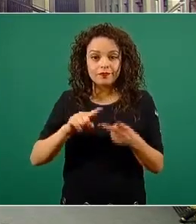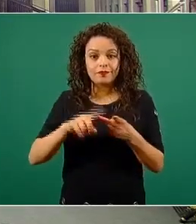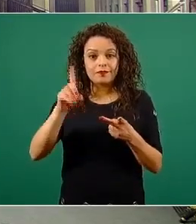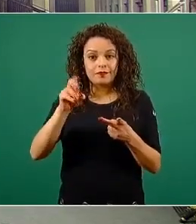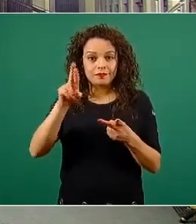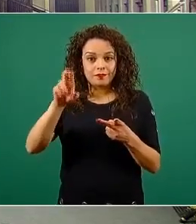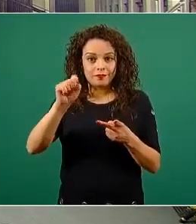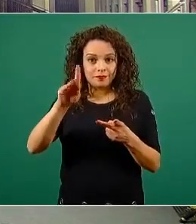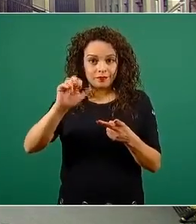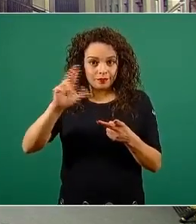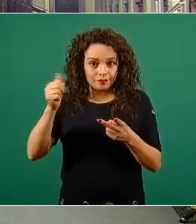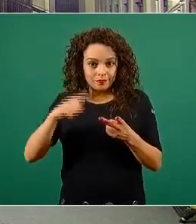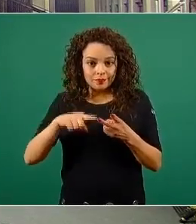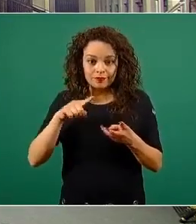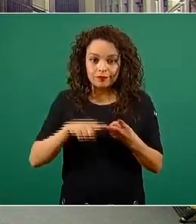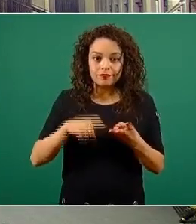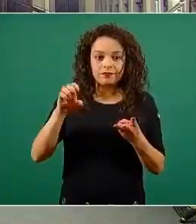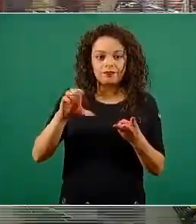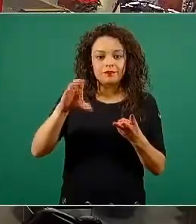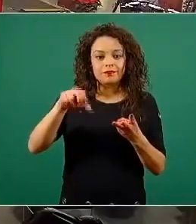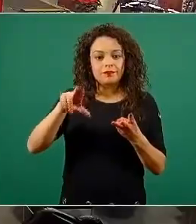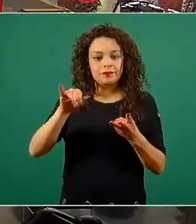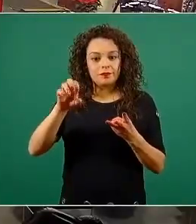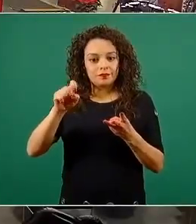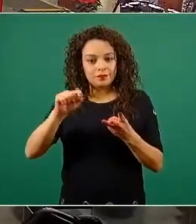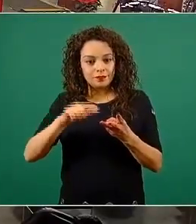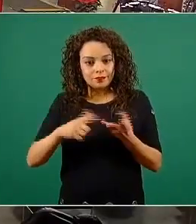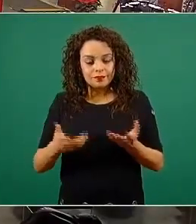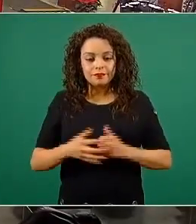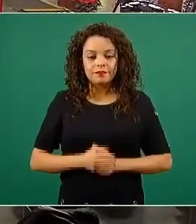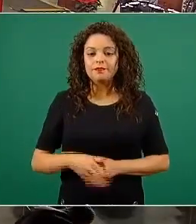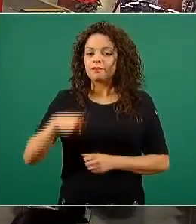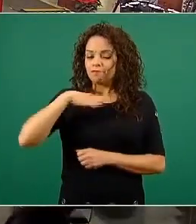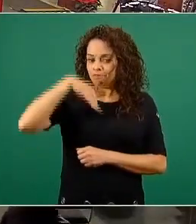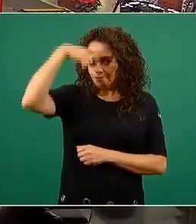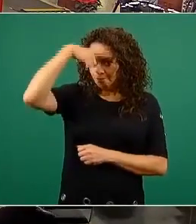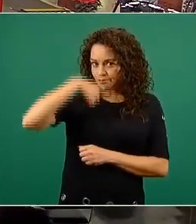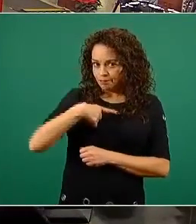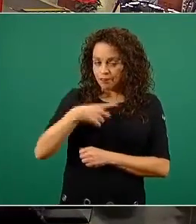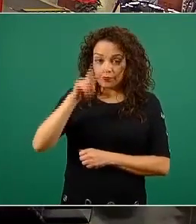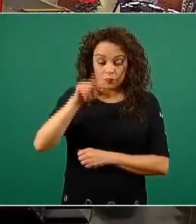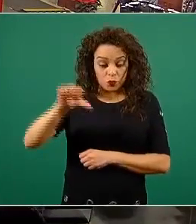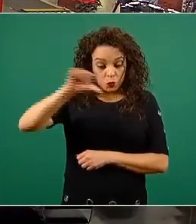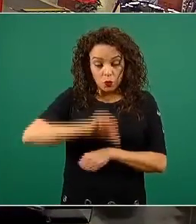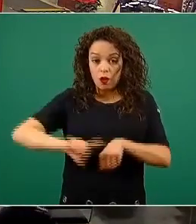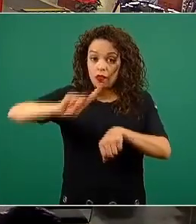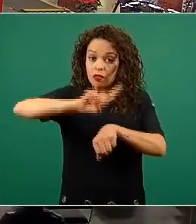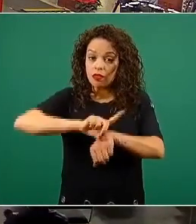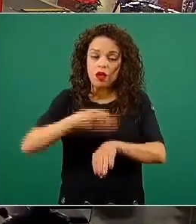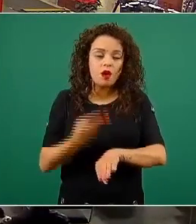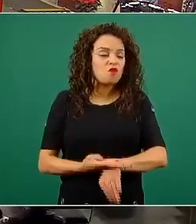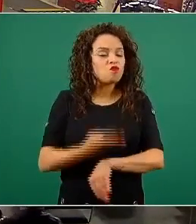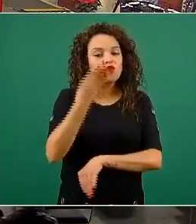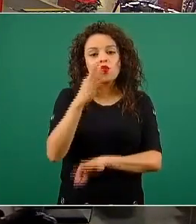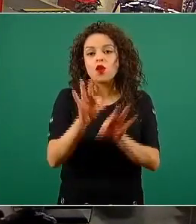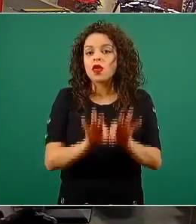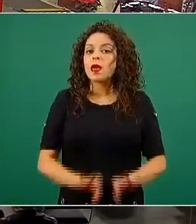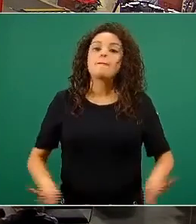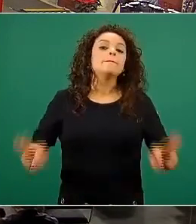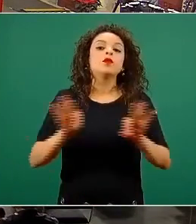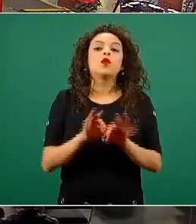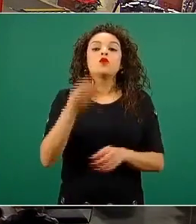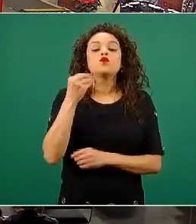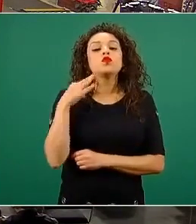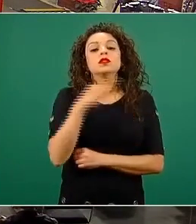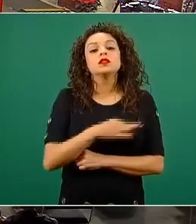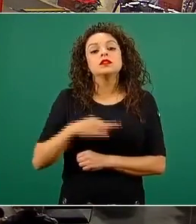economista Cristian Morales, buenas noches. Hoy es un día muy importante, muchas felicidades a los enfermeros y a